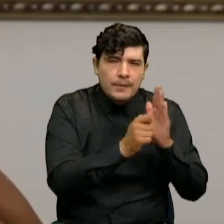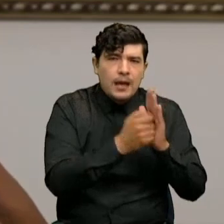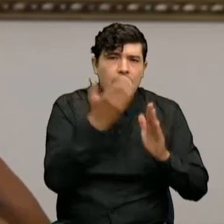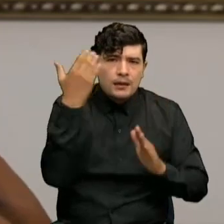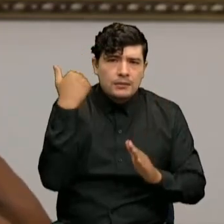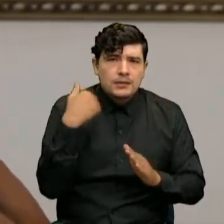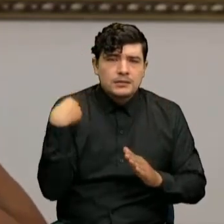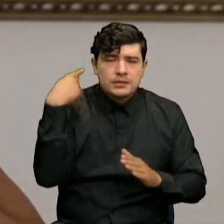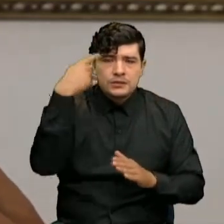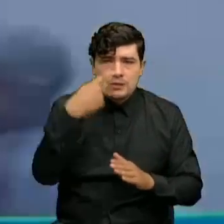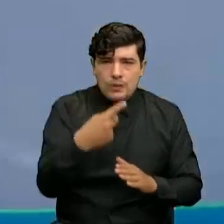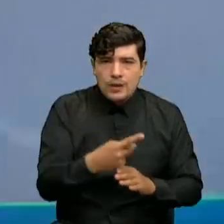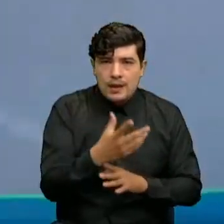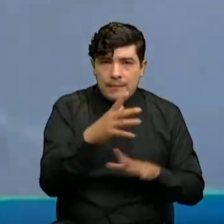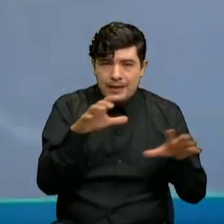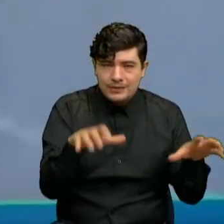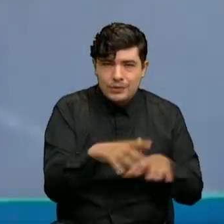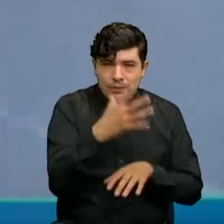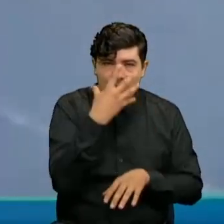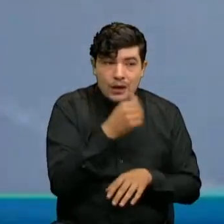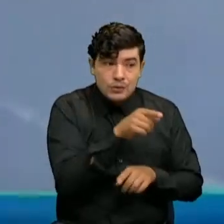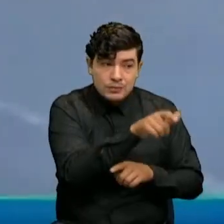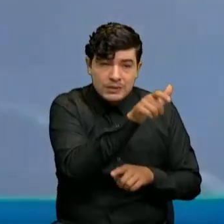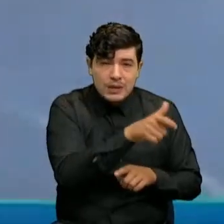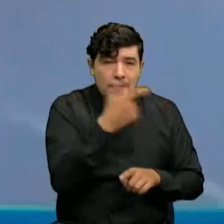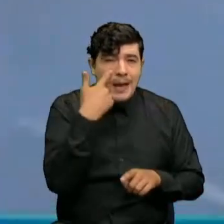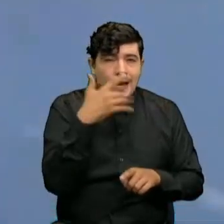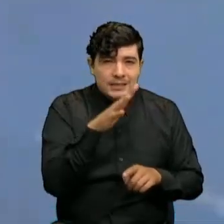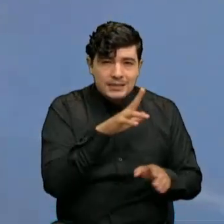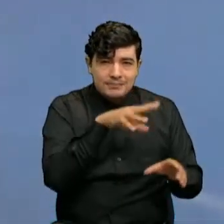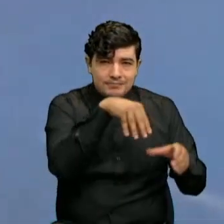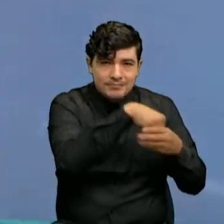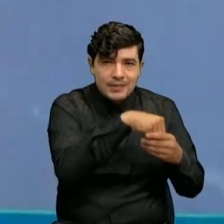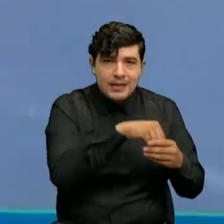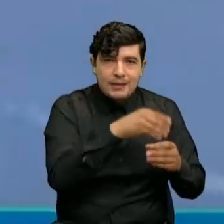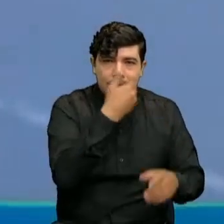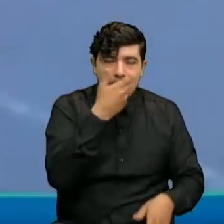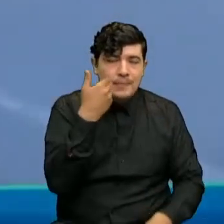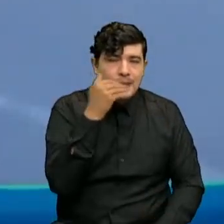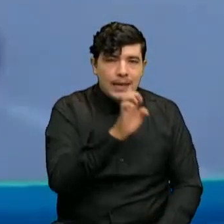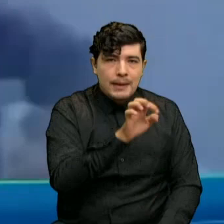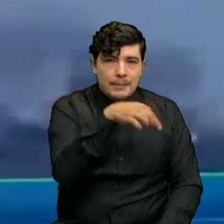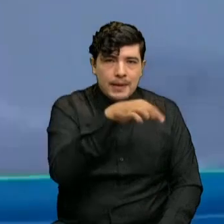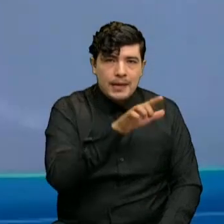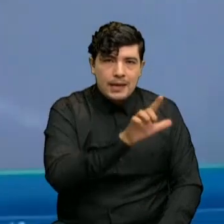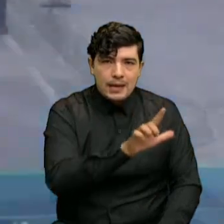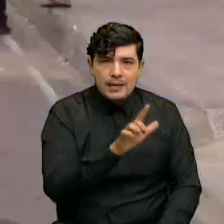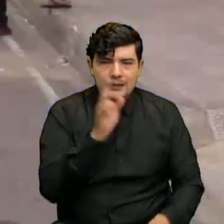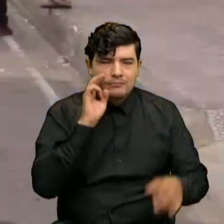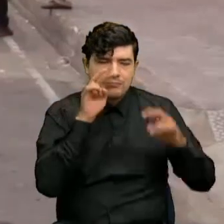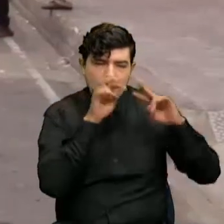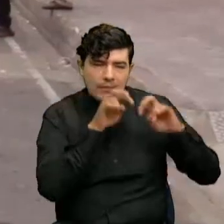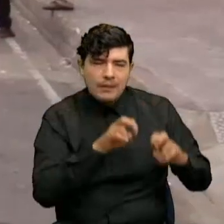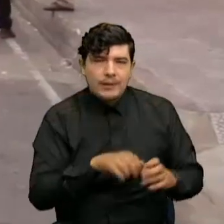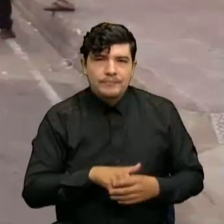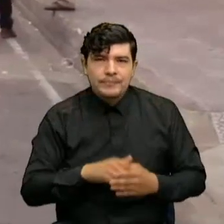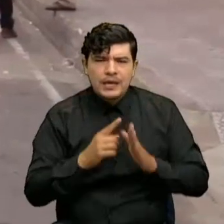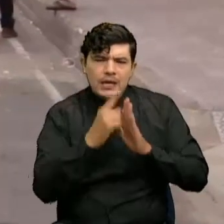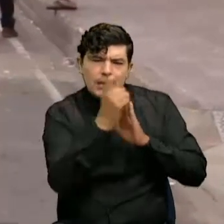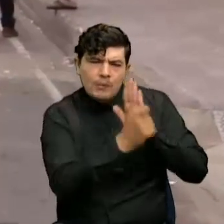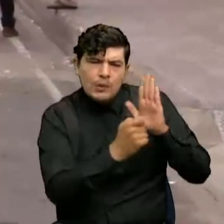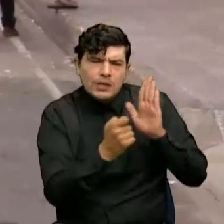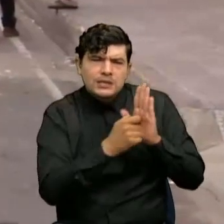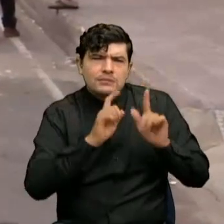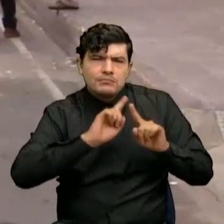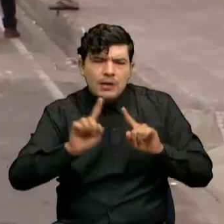pl el uso sigamos la disidencia de pl y empiecen las hipótesis son varias